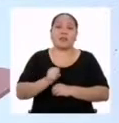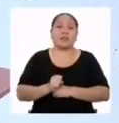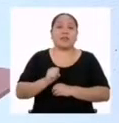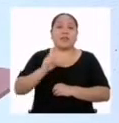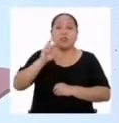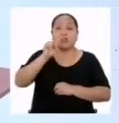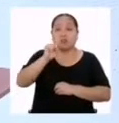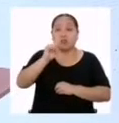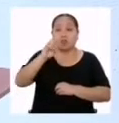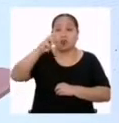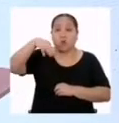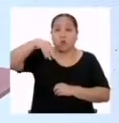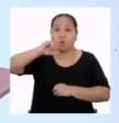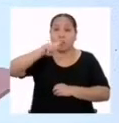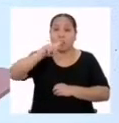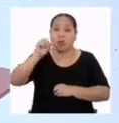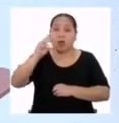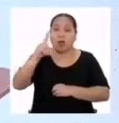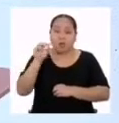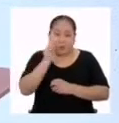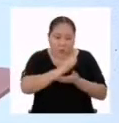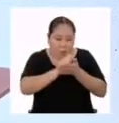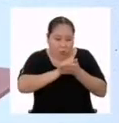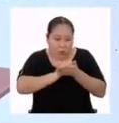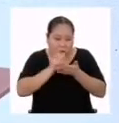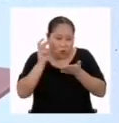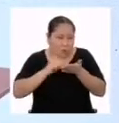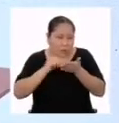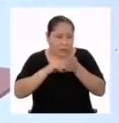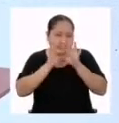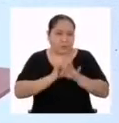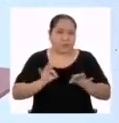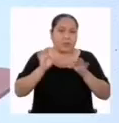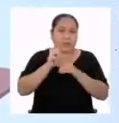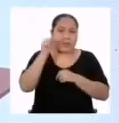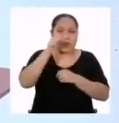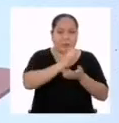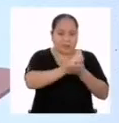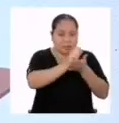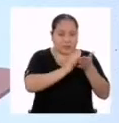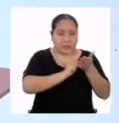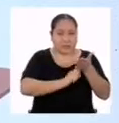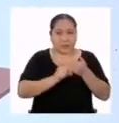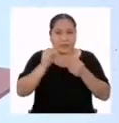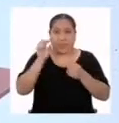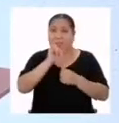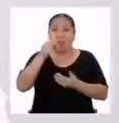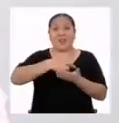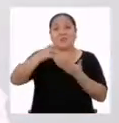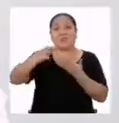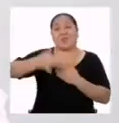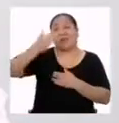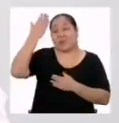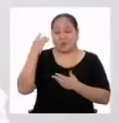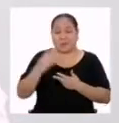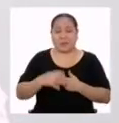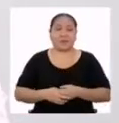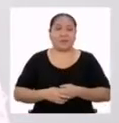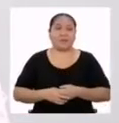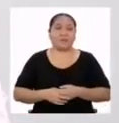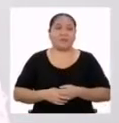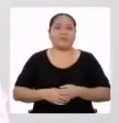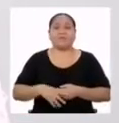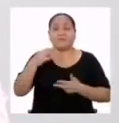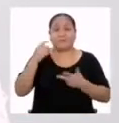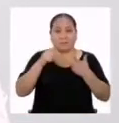para identificar lo más relevante del texto al que nos enfrentamos, tal como lo hicimos en el programa anterior. Cierto.